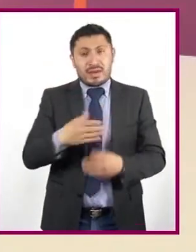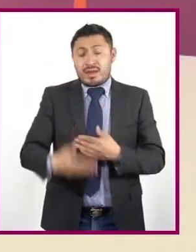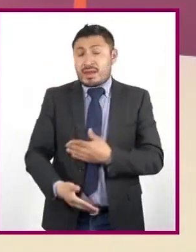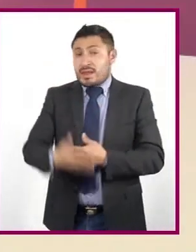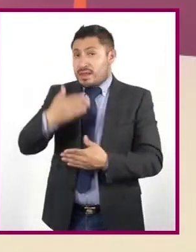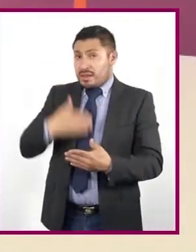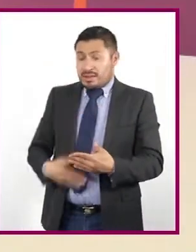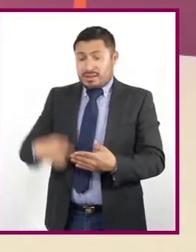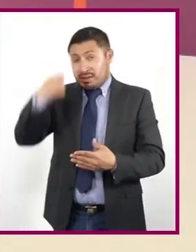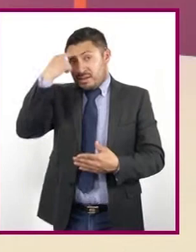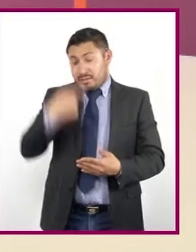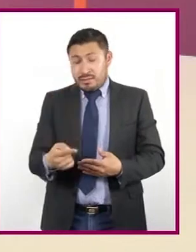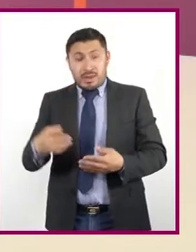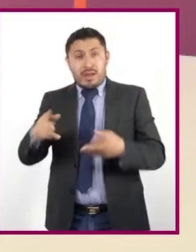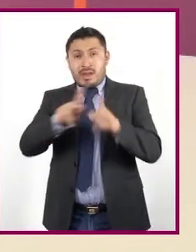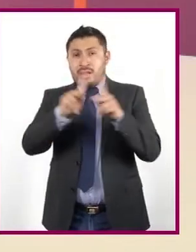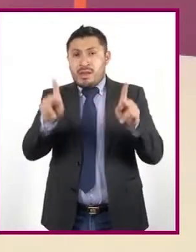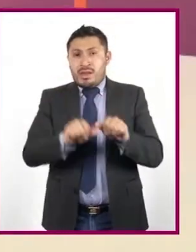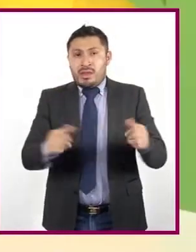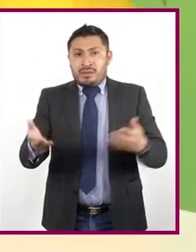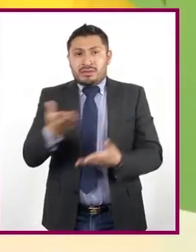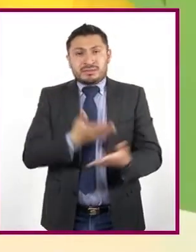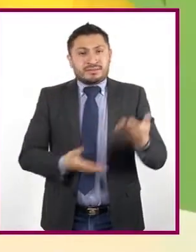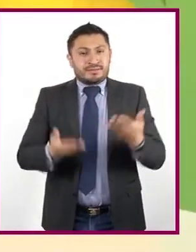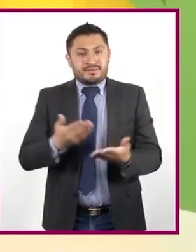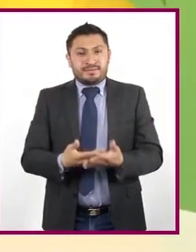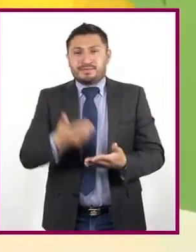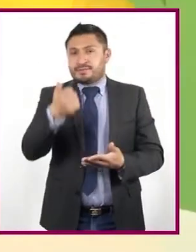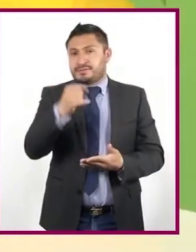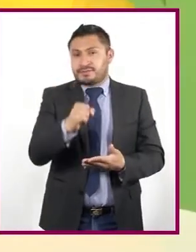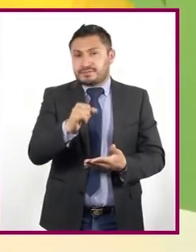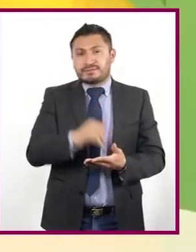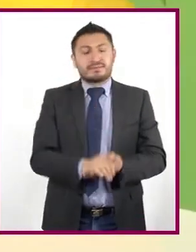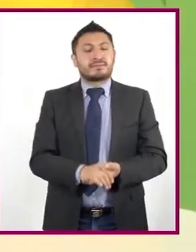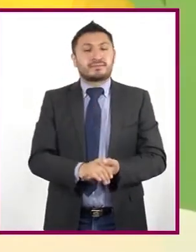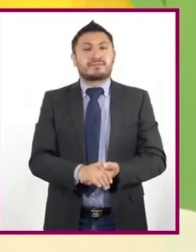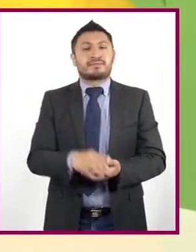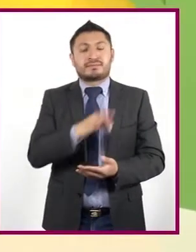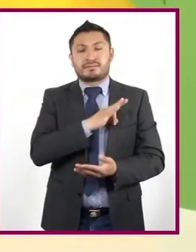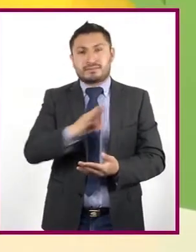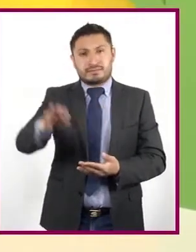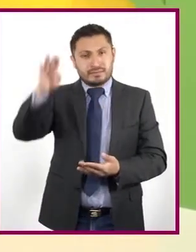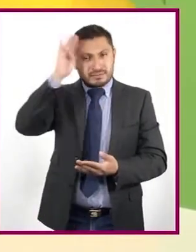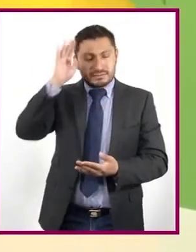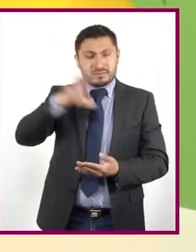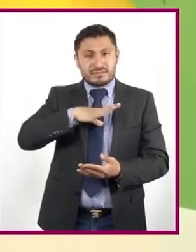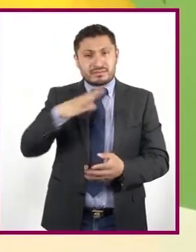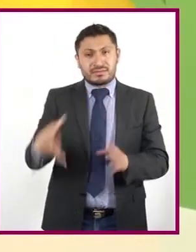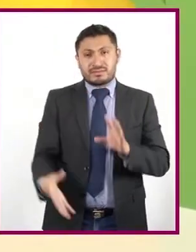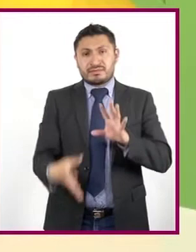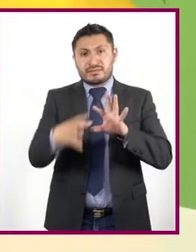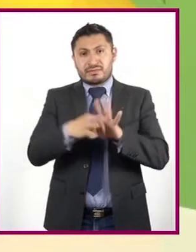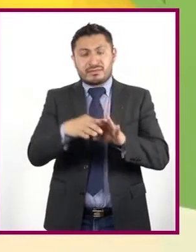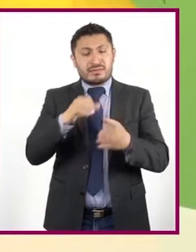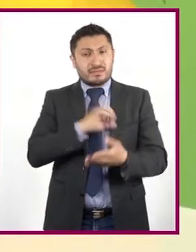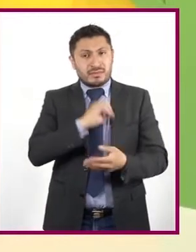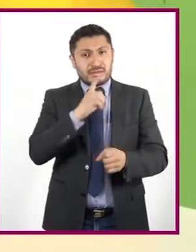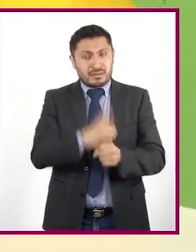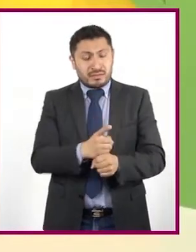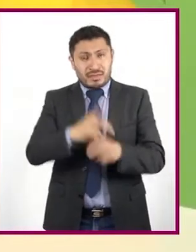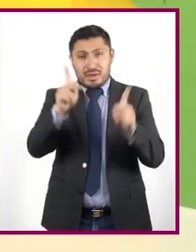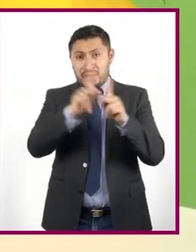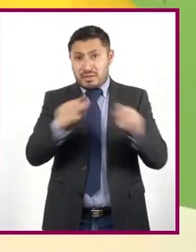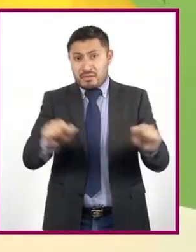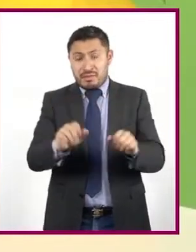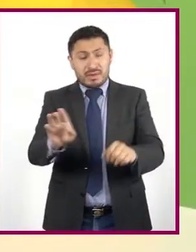para tener una convivencia pacífica. Es así que podemos pensar que la unidad posibilita la paz para el